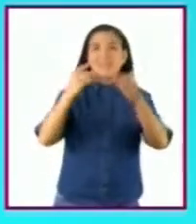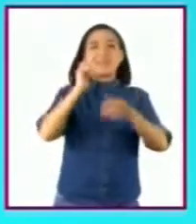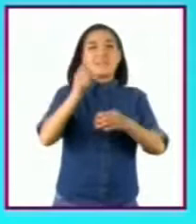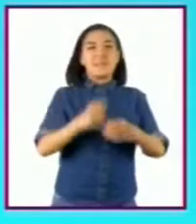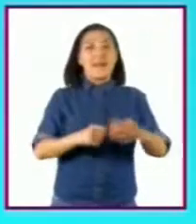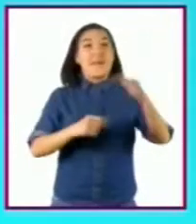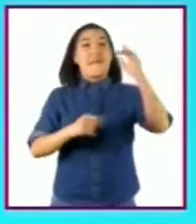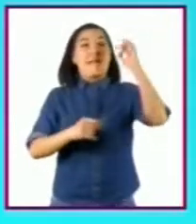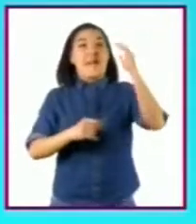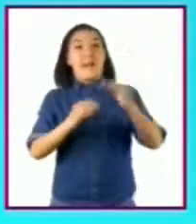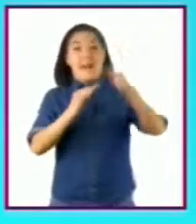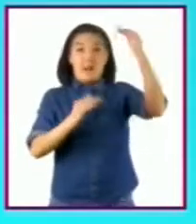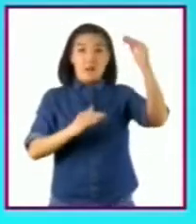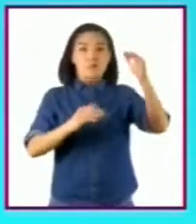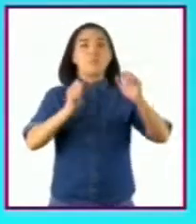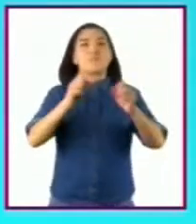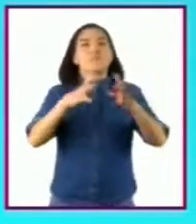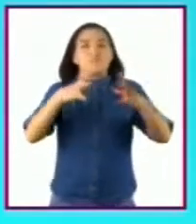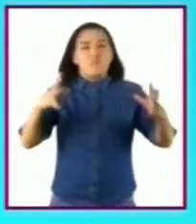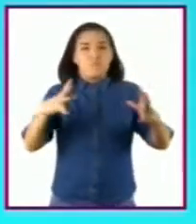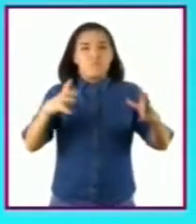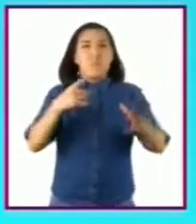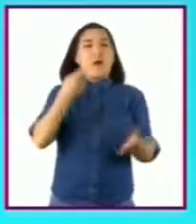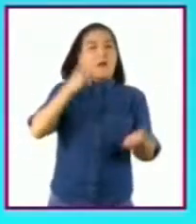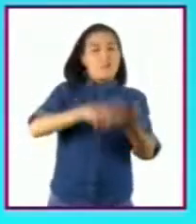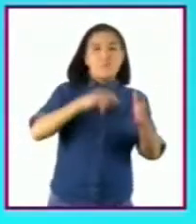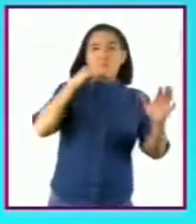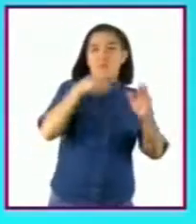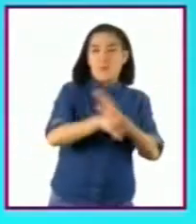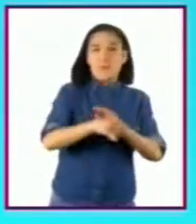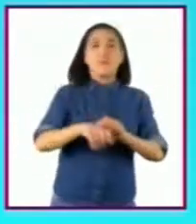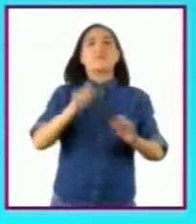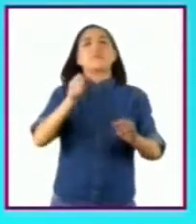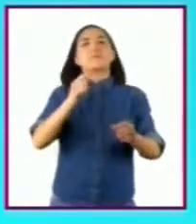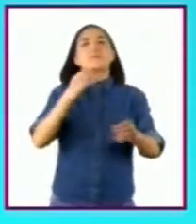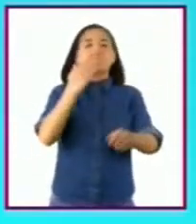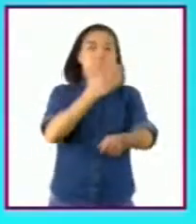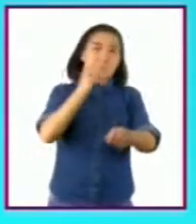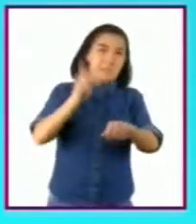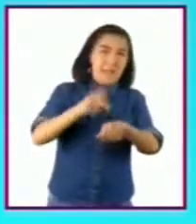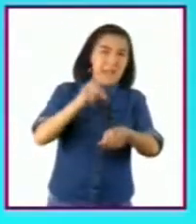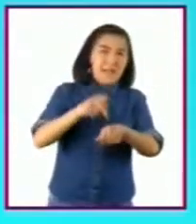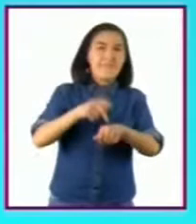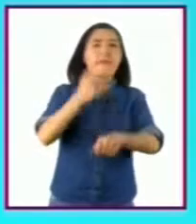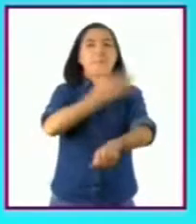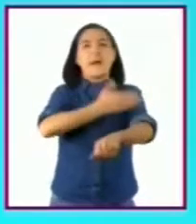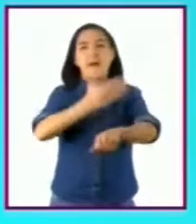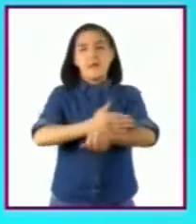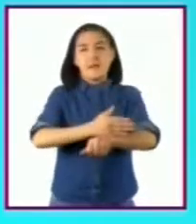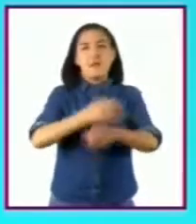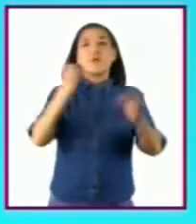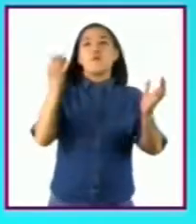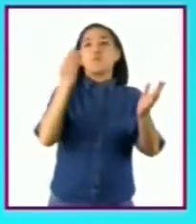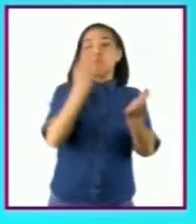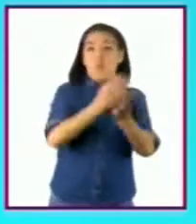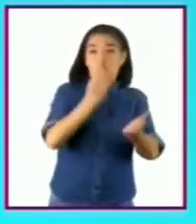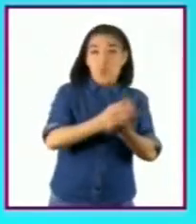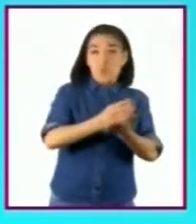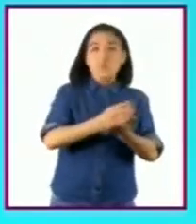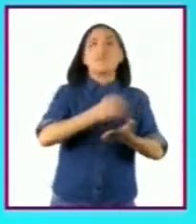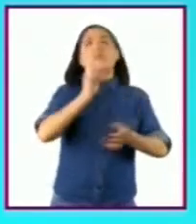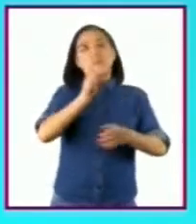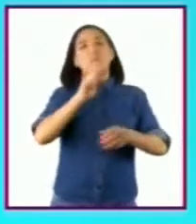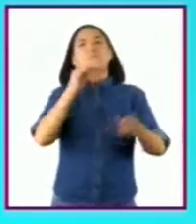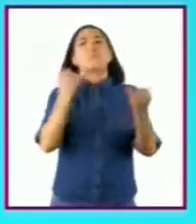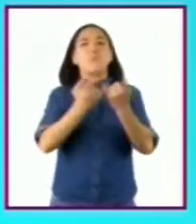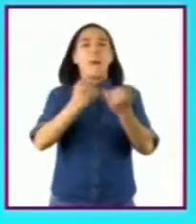y profundo, y valiéndose de diversos materiales como barro, piedra, madera, bronce y muchos más?